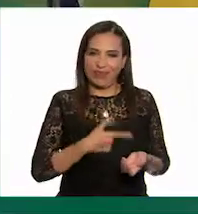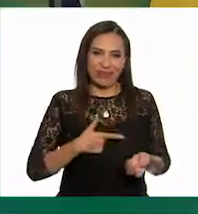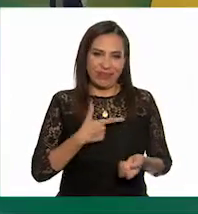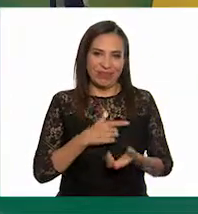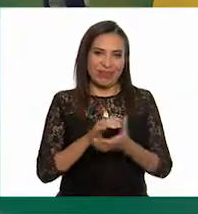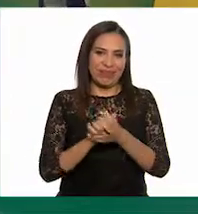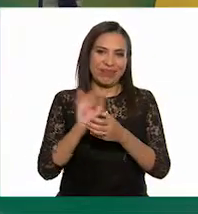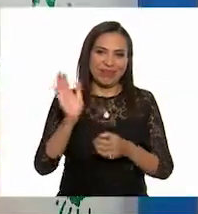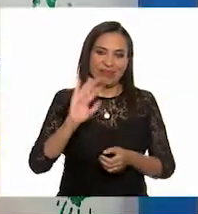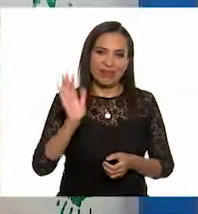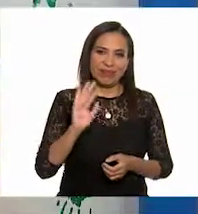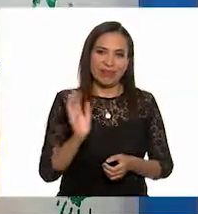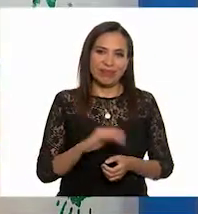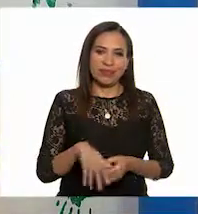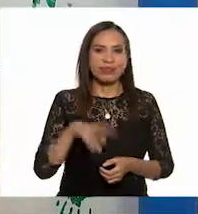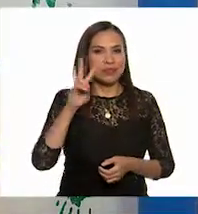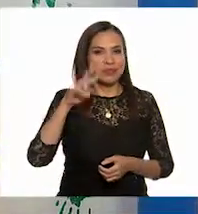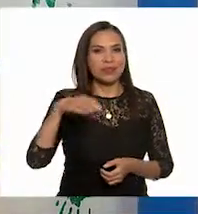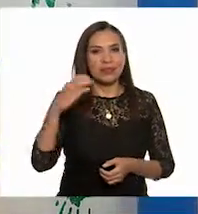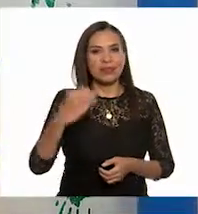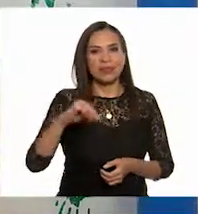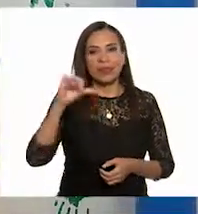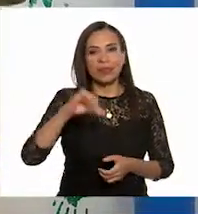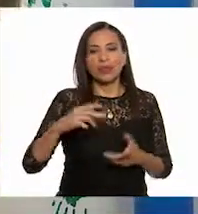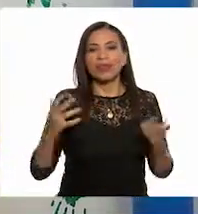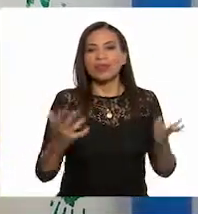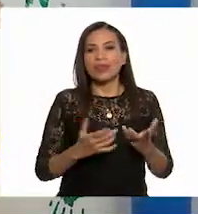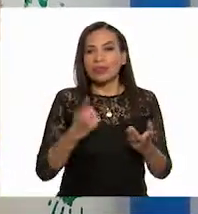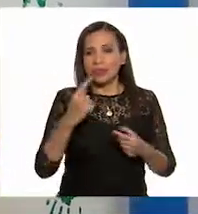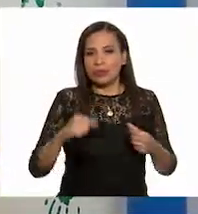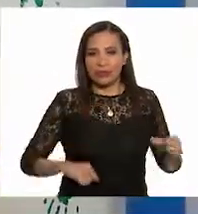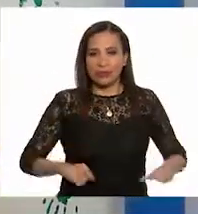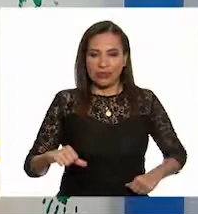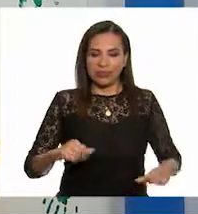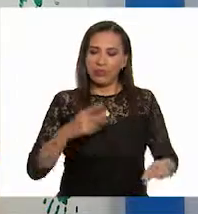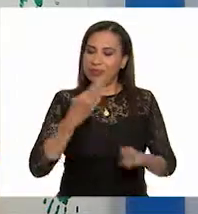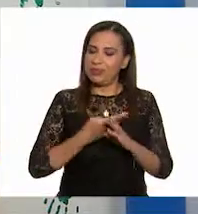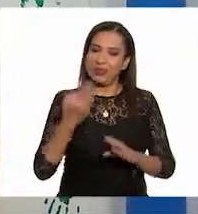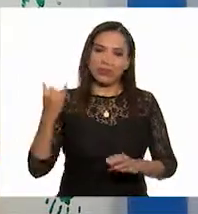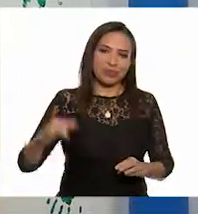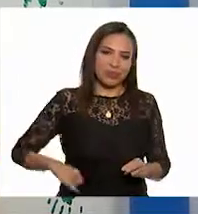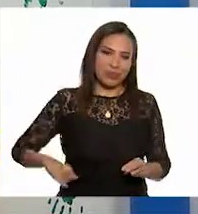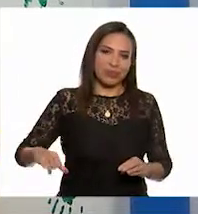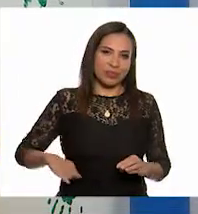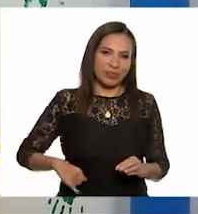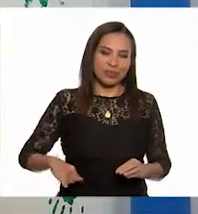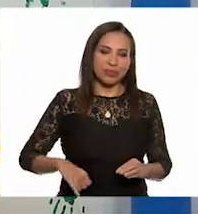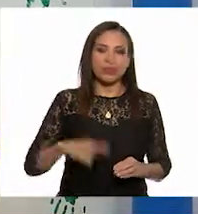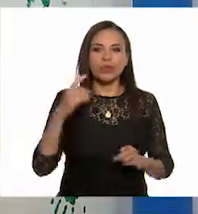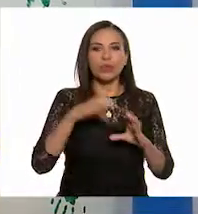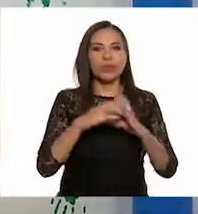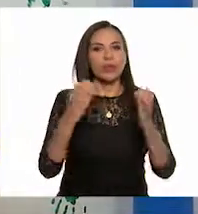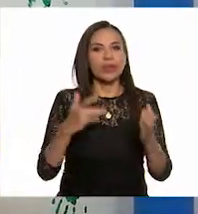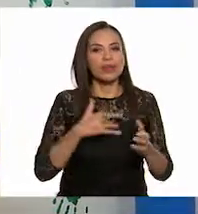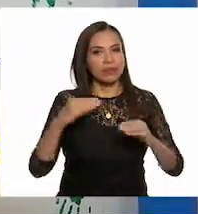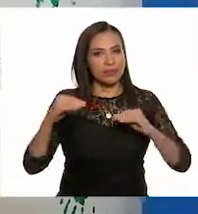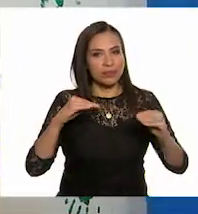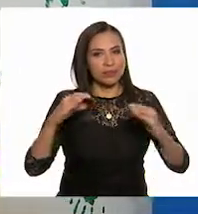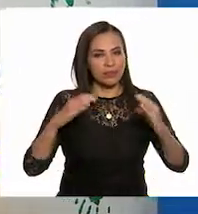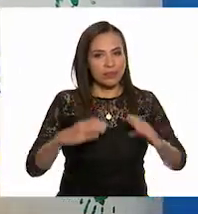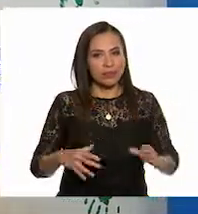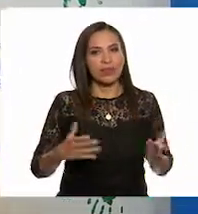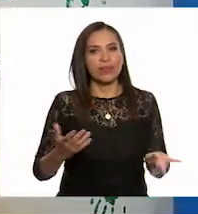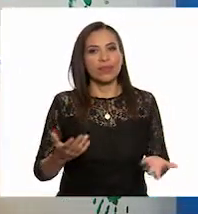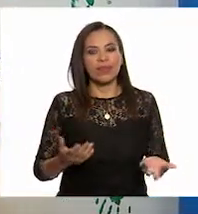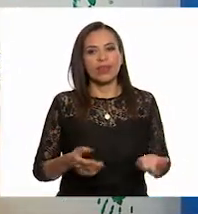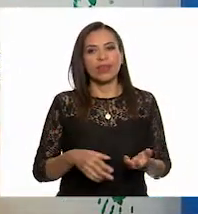gusto saludarlos! Y cierto, hoy haremos una actividad muy interesante. Un cuento motor, como decías,